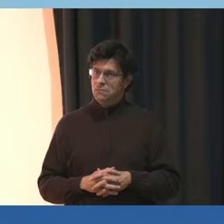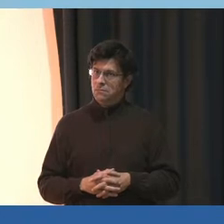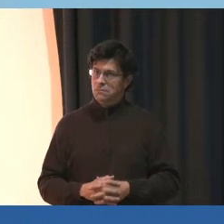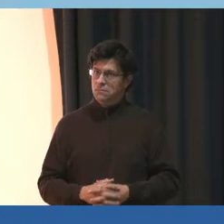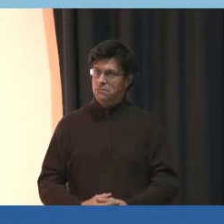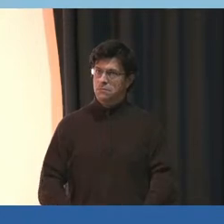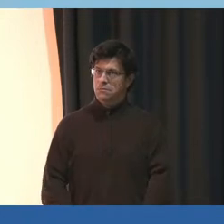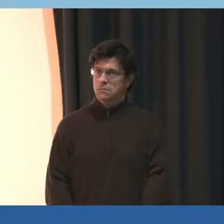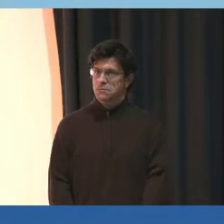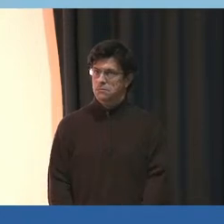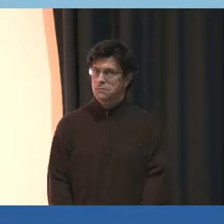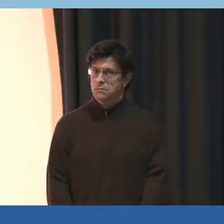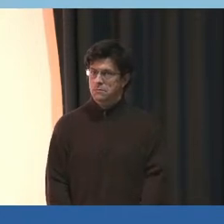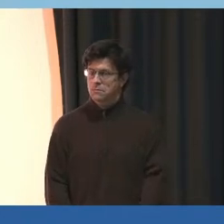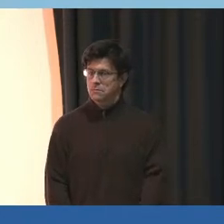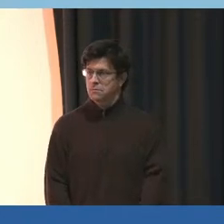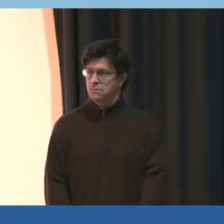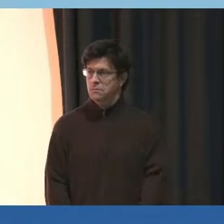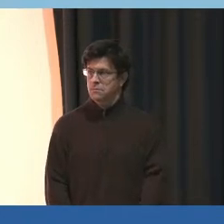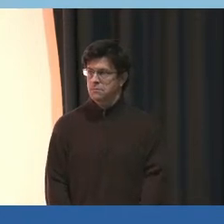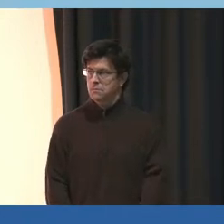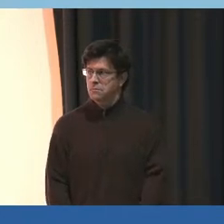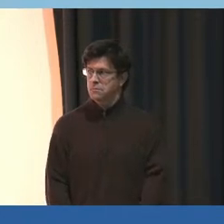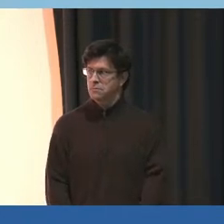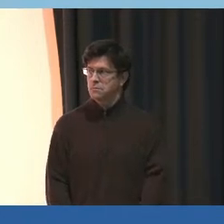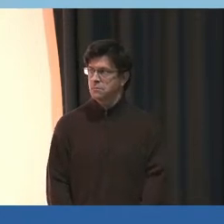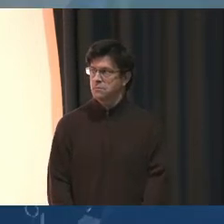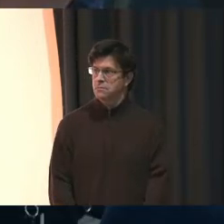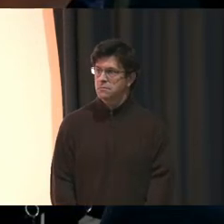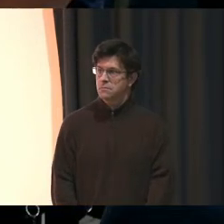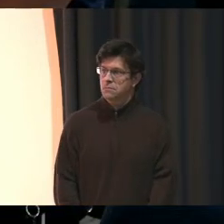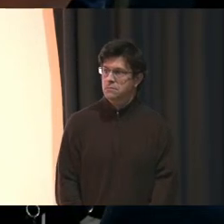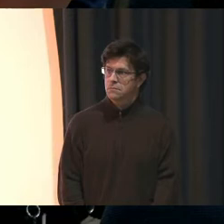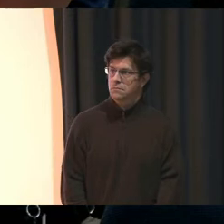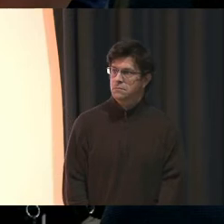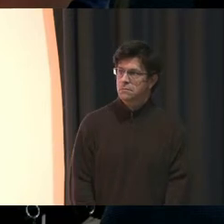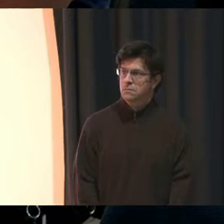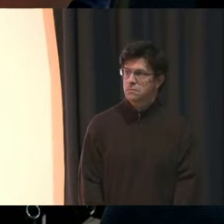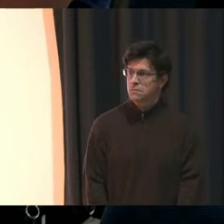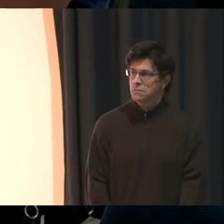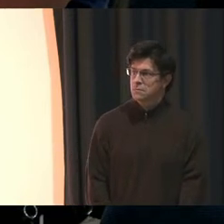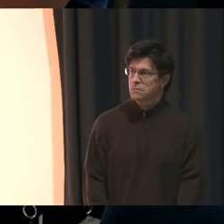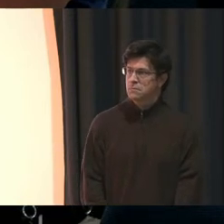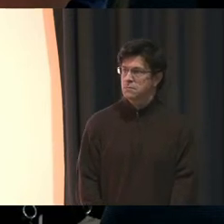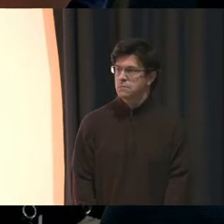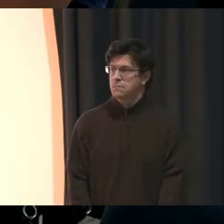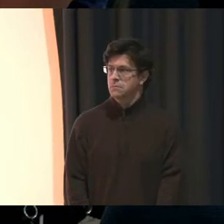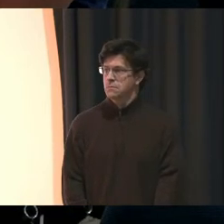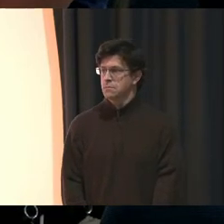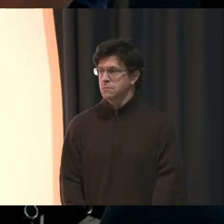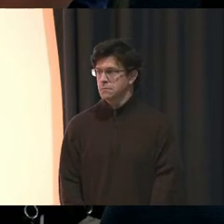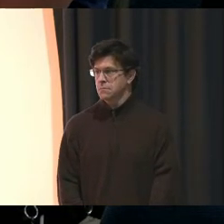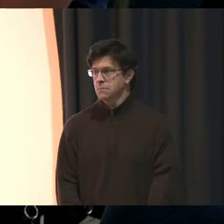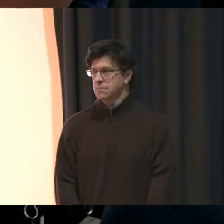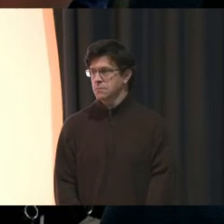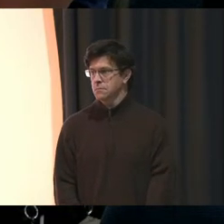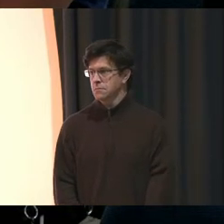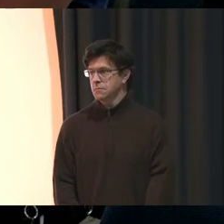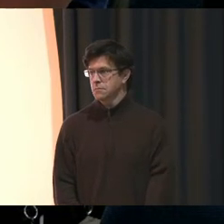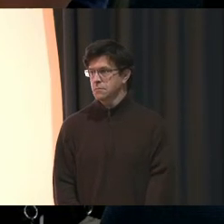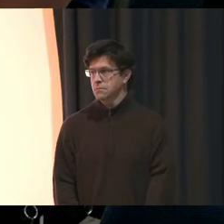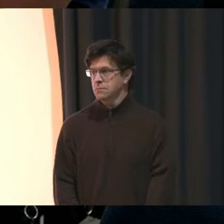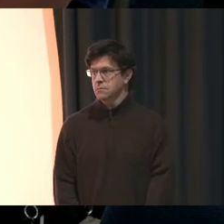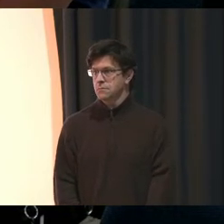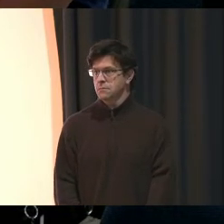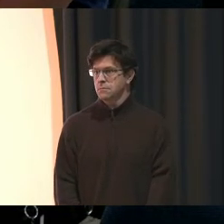que le pase nada a mi hijo y a ningún otro niño de la comunidad. Y también quiero agradecerle a todos